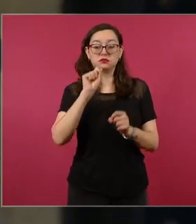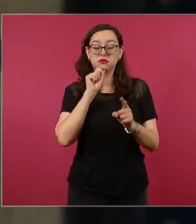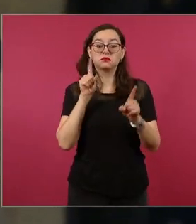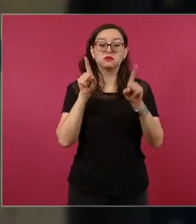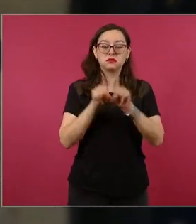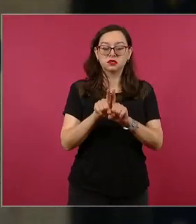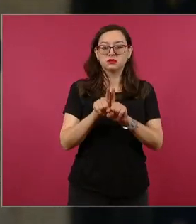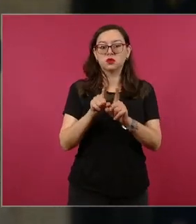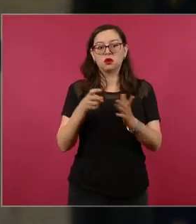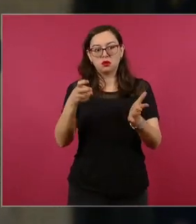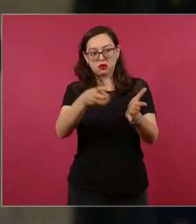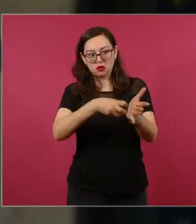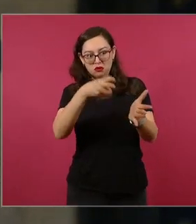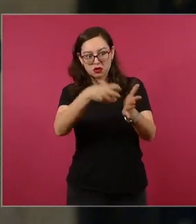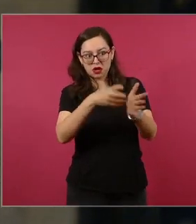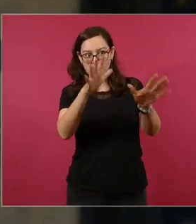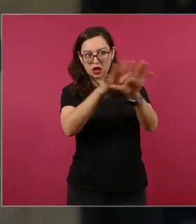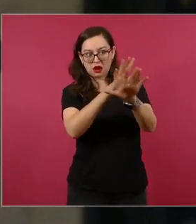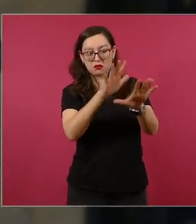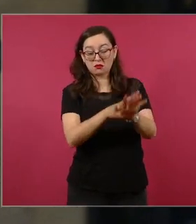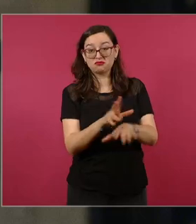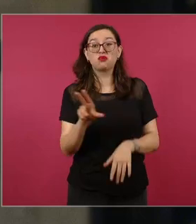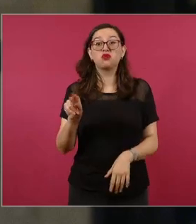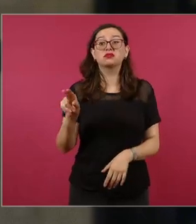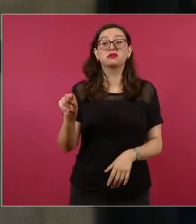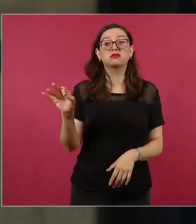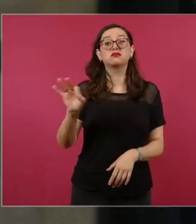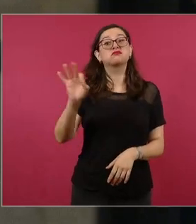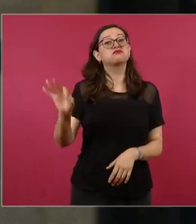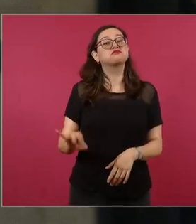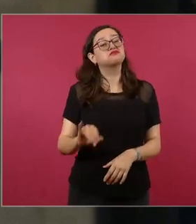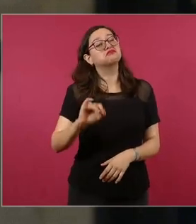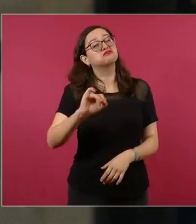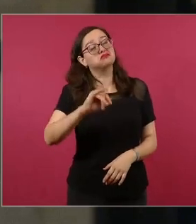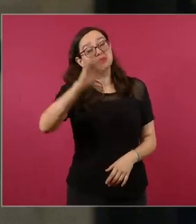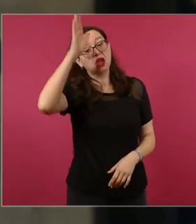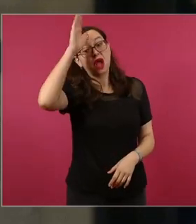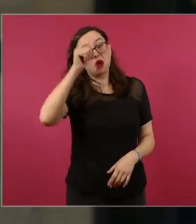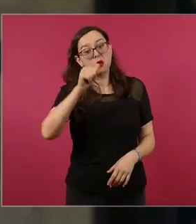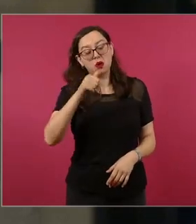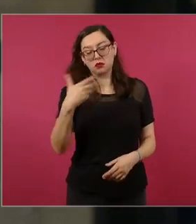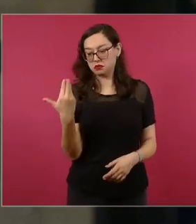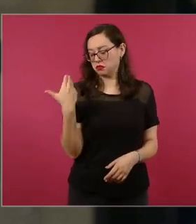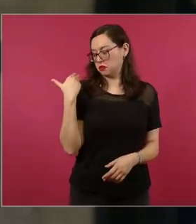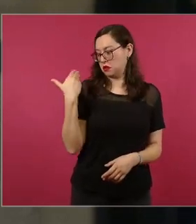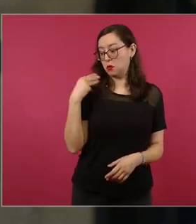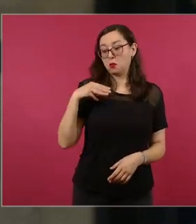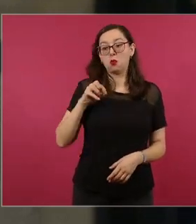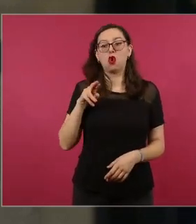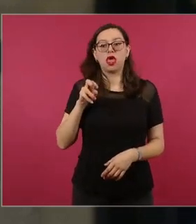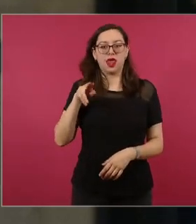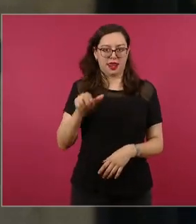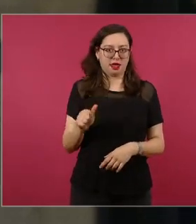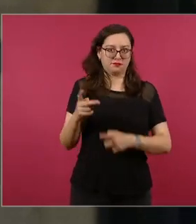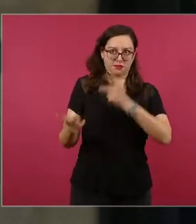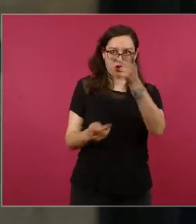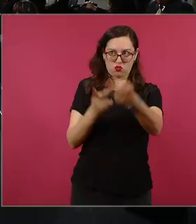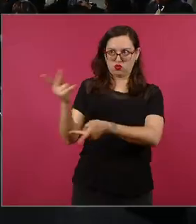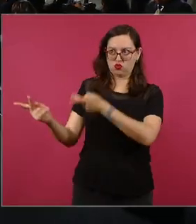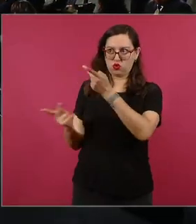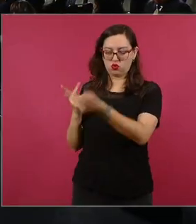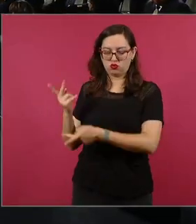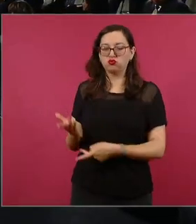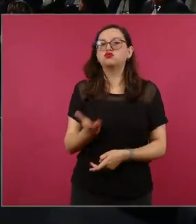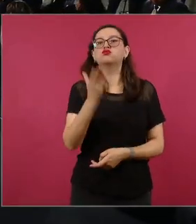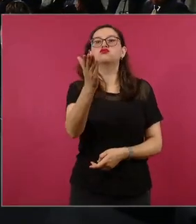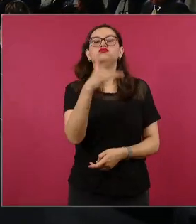esta iniciativa de reforma para el Poder Judicial. ¿Cuál sería su opinión sobre estos resultados en una primera pregunta? Bueno,